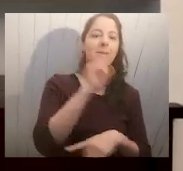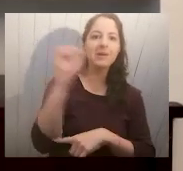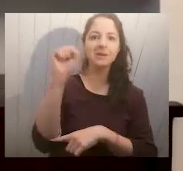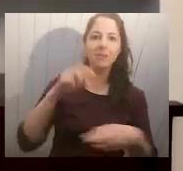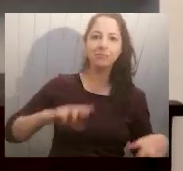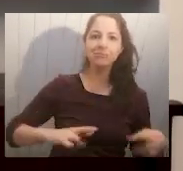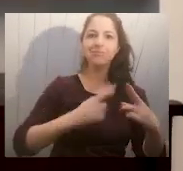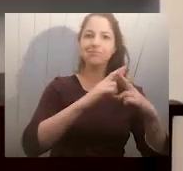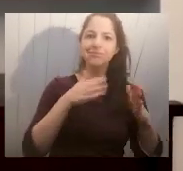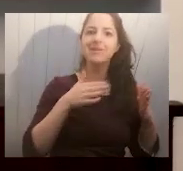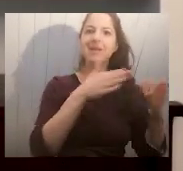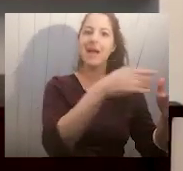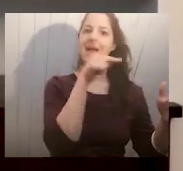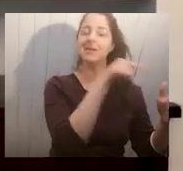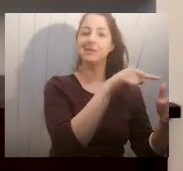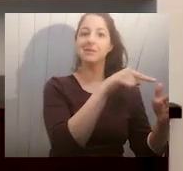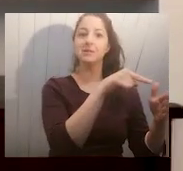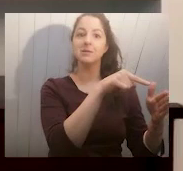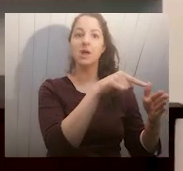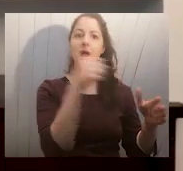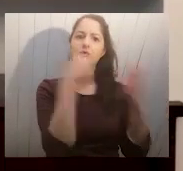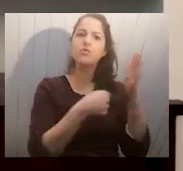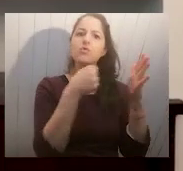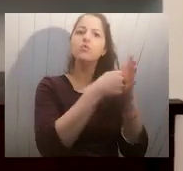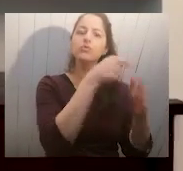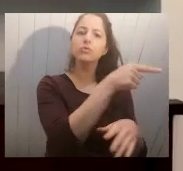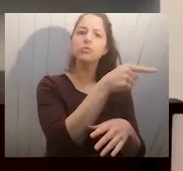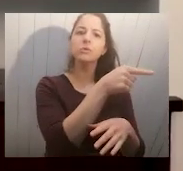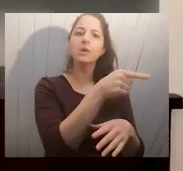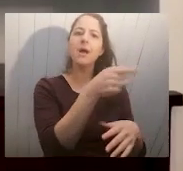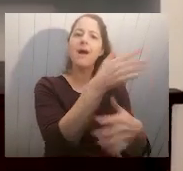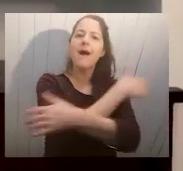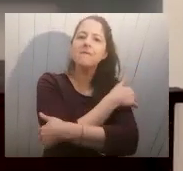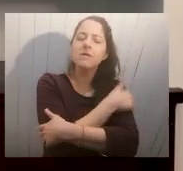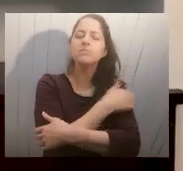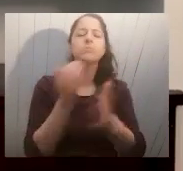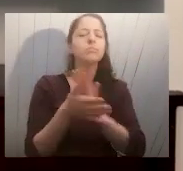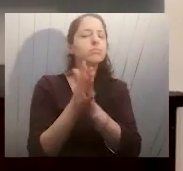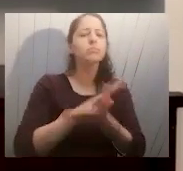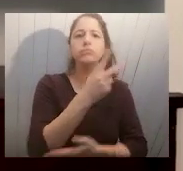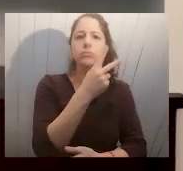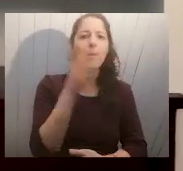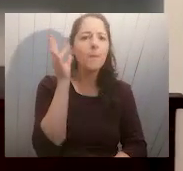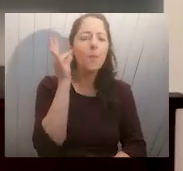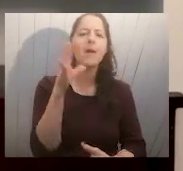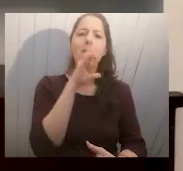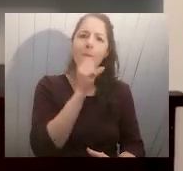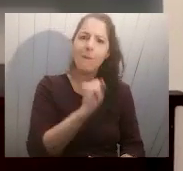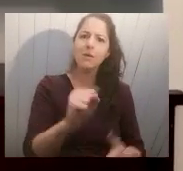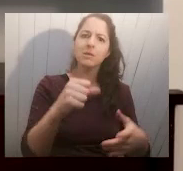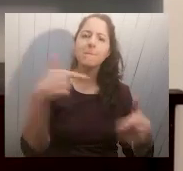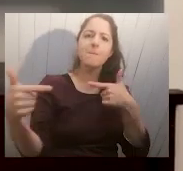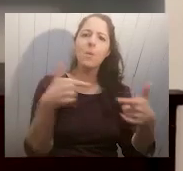esa alternativa, esa potencia transfronteriza, de lucha, de huelga general. Abrazamos a todas quienes hoy resisten las